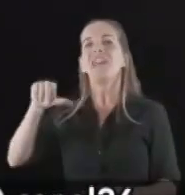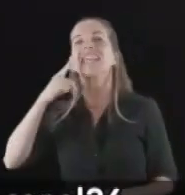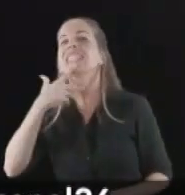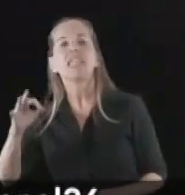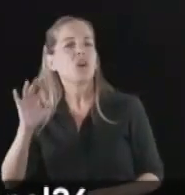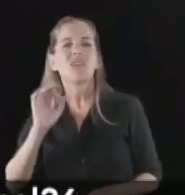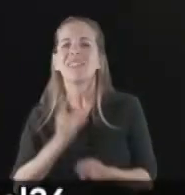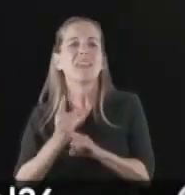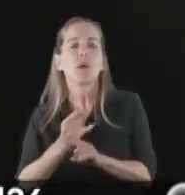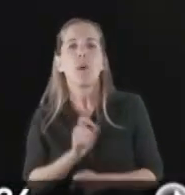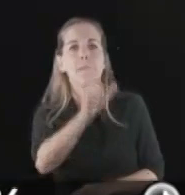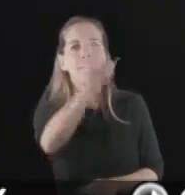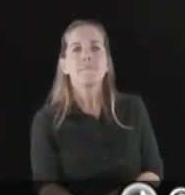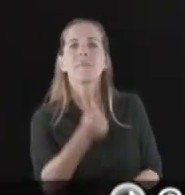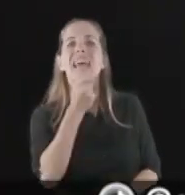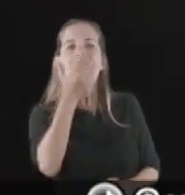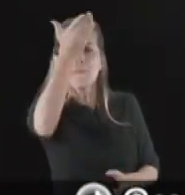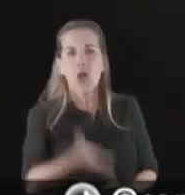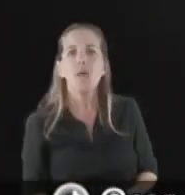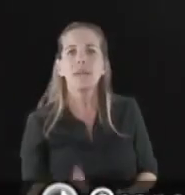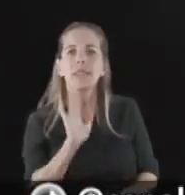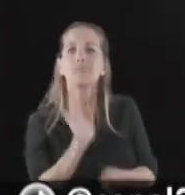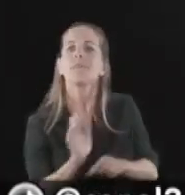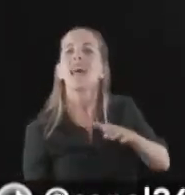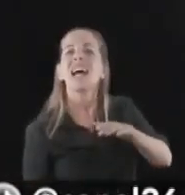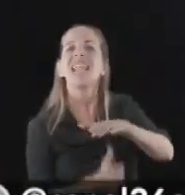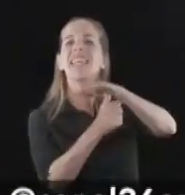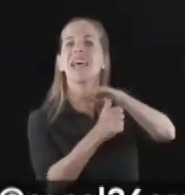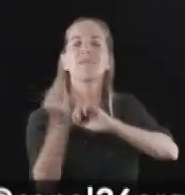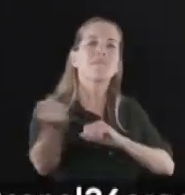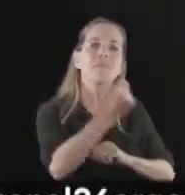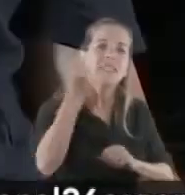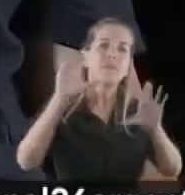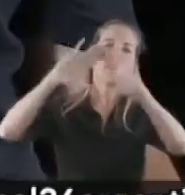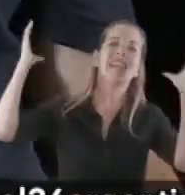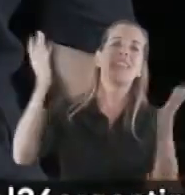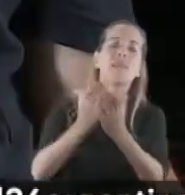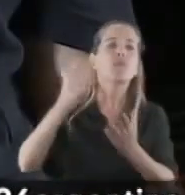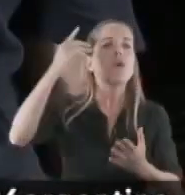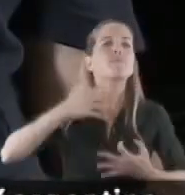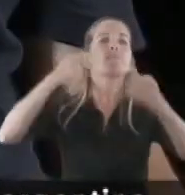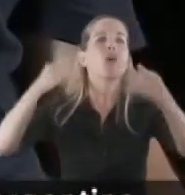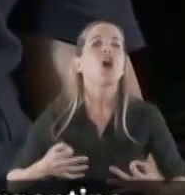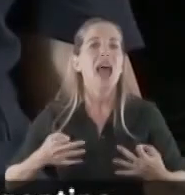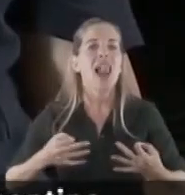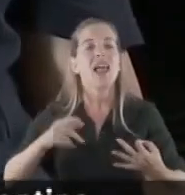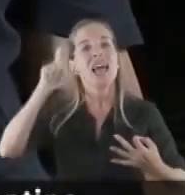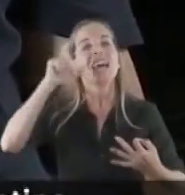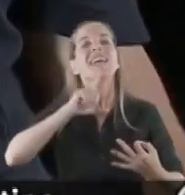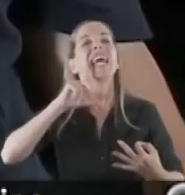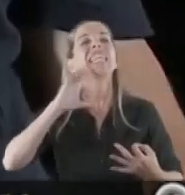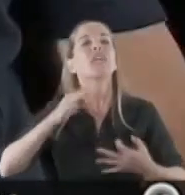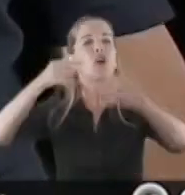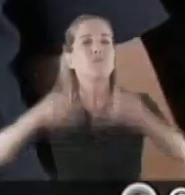Francisco. Porque es el mayor líder moral que el mundo tiene. Es el mayor líder ético que el mundo